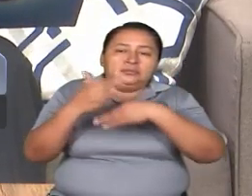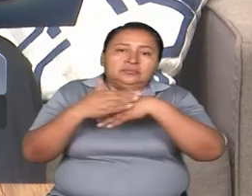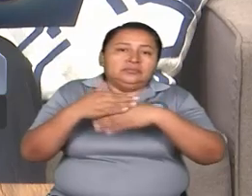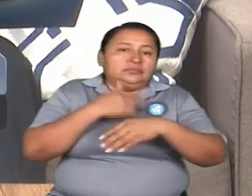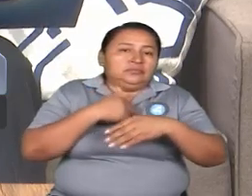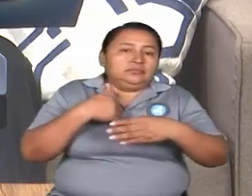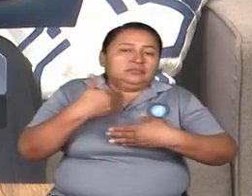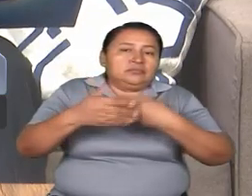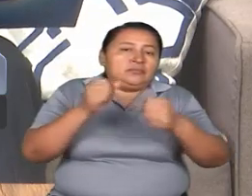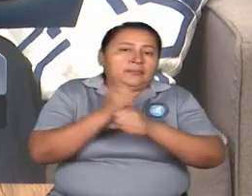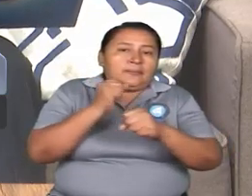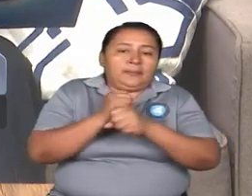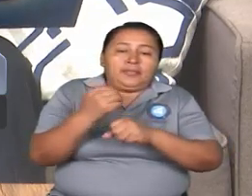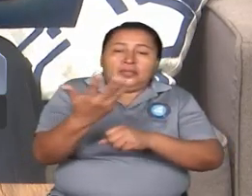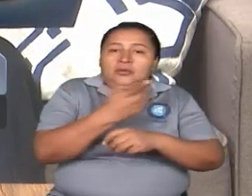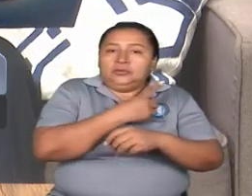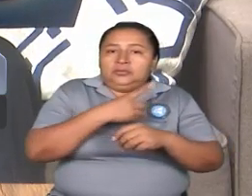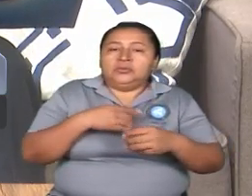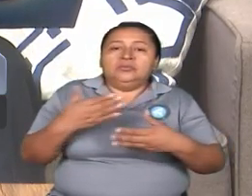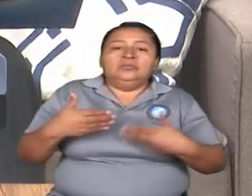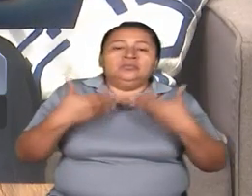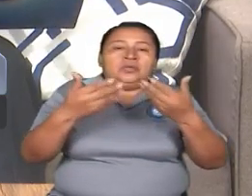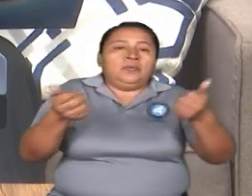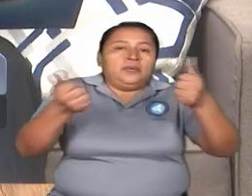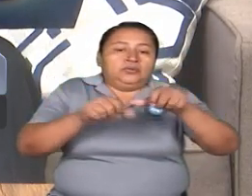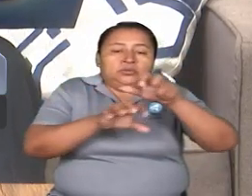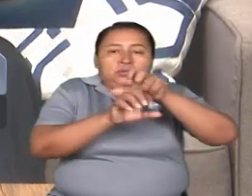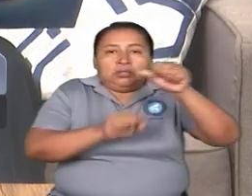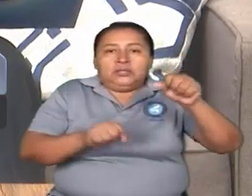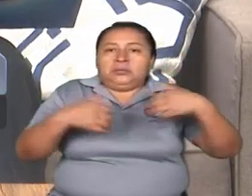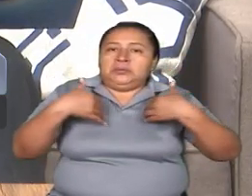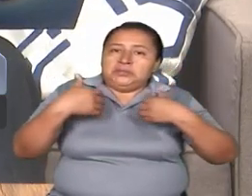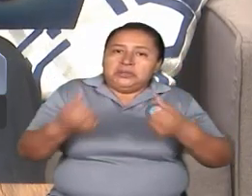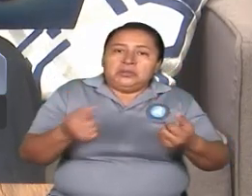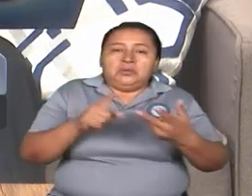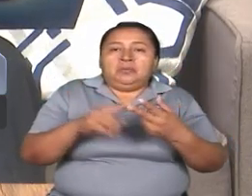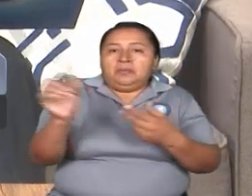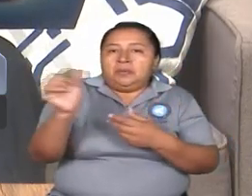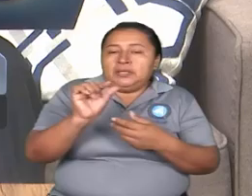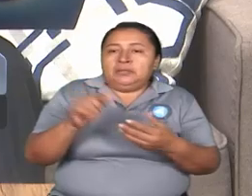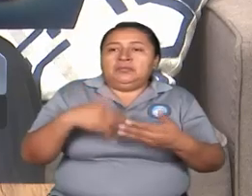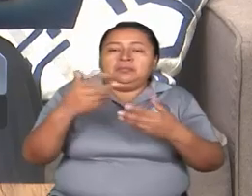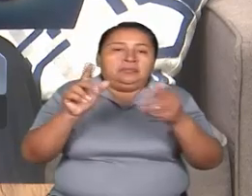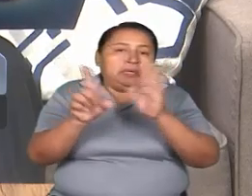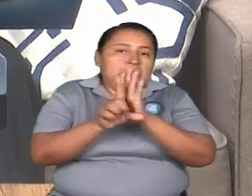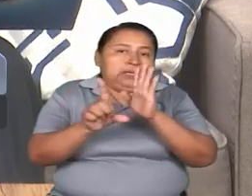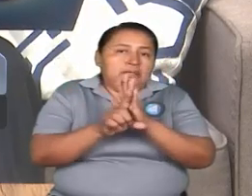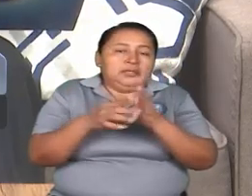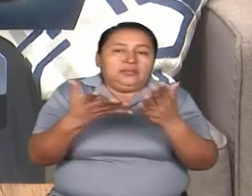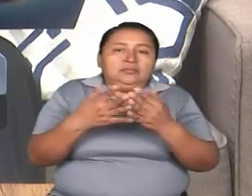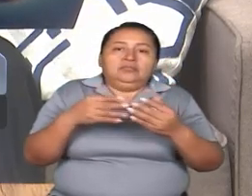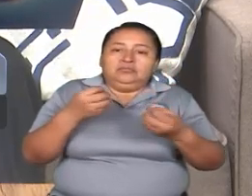quehacer de las y los legisladores en función de la aprobación de decretos para salud, préstamos y decretos, leyes para la salud,